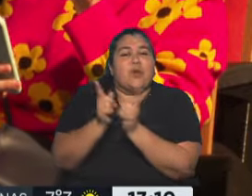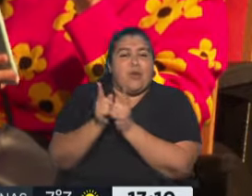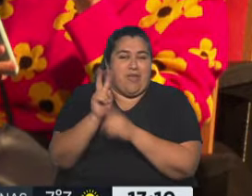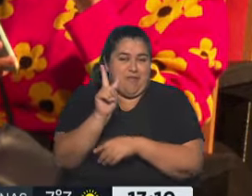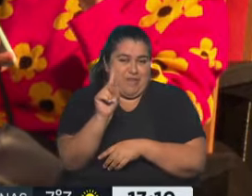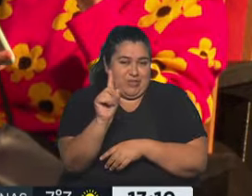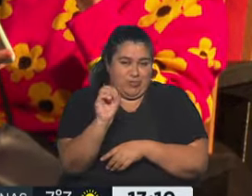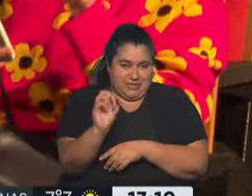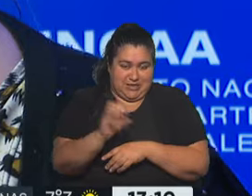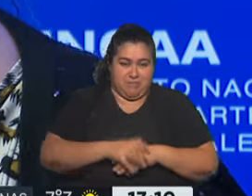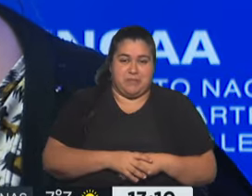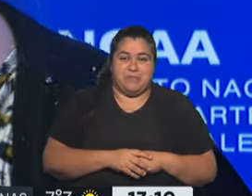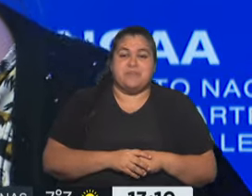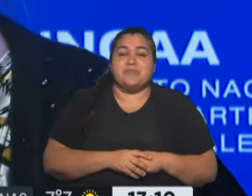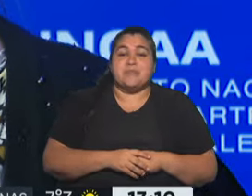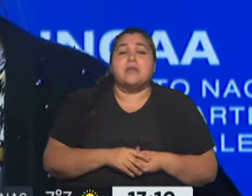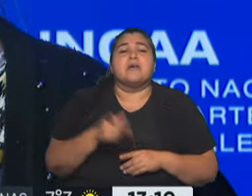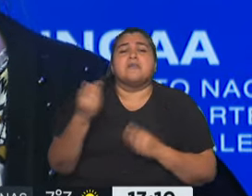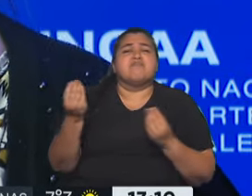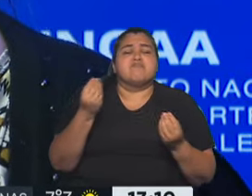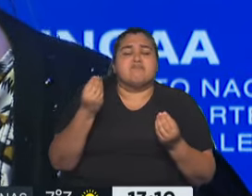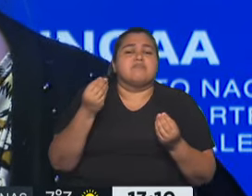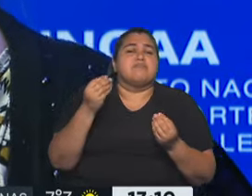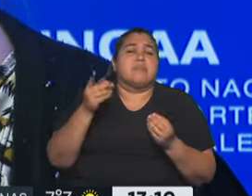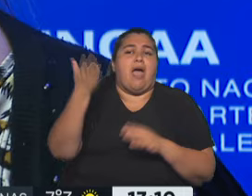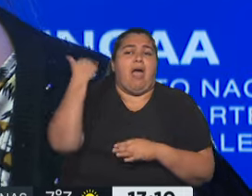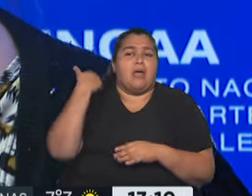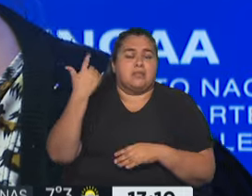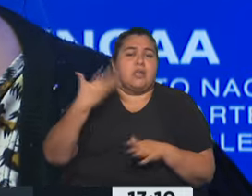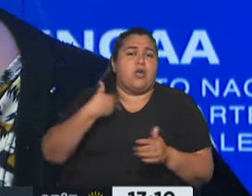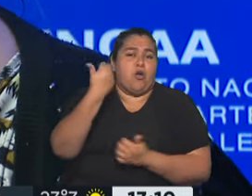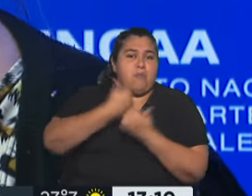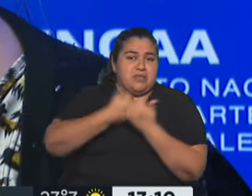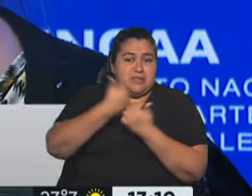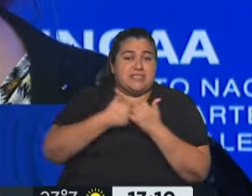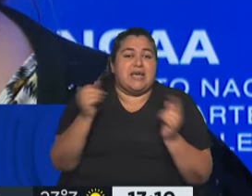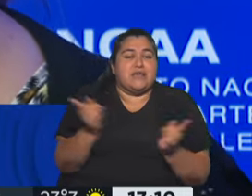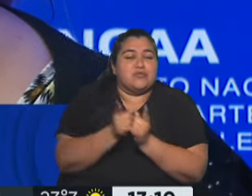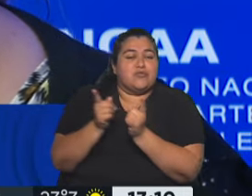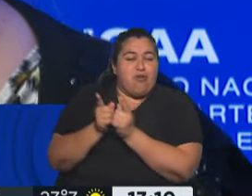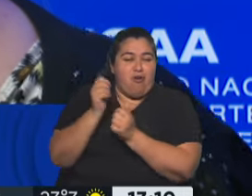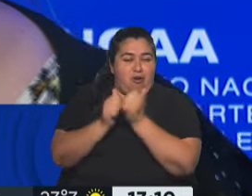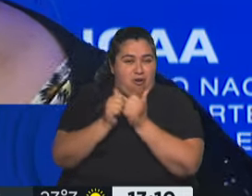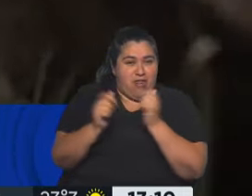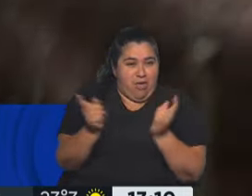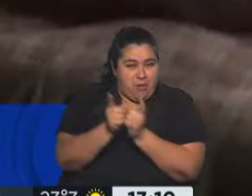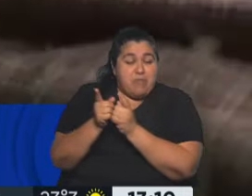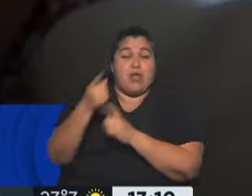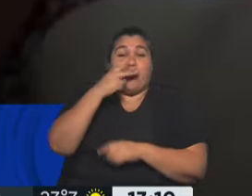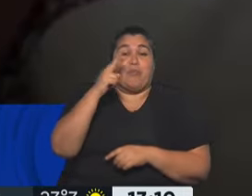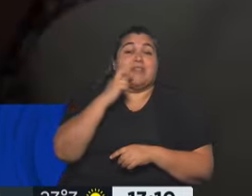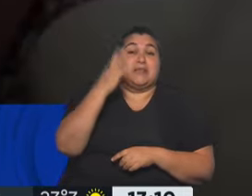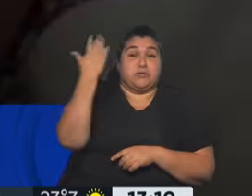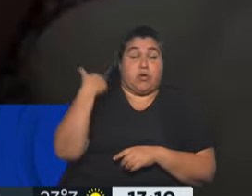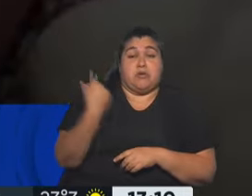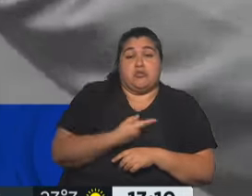Historias Breves 21 es el fruto de los ganadores del concurso Historias Breves 2019. Lo que hacemos en el instituto